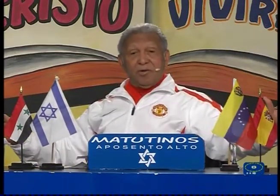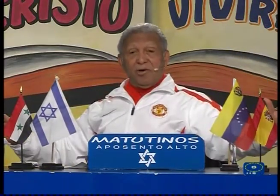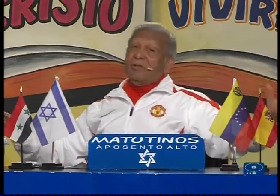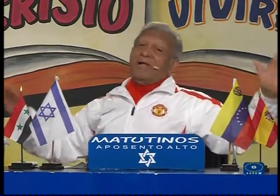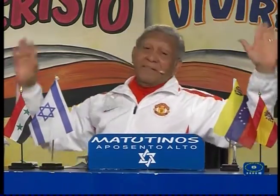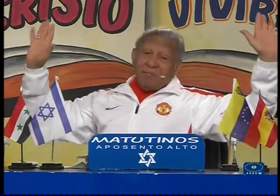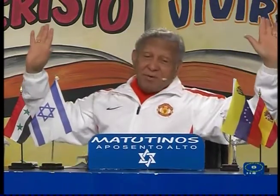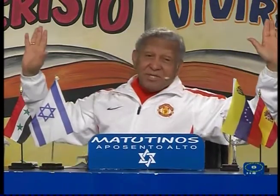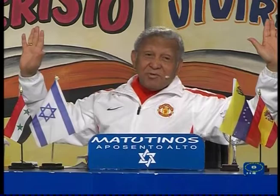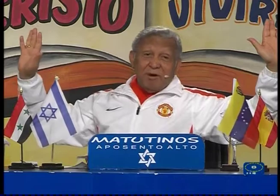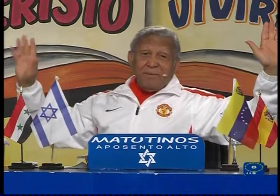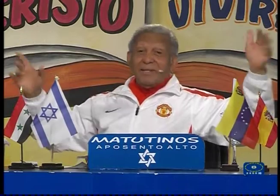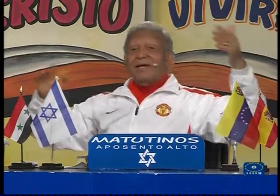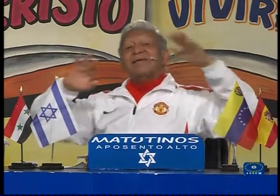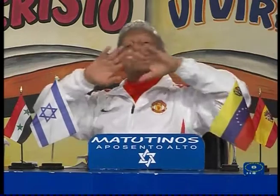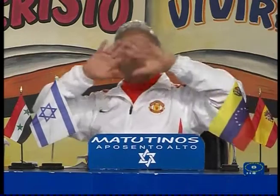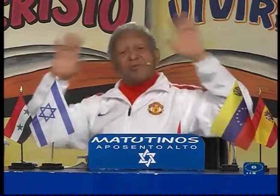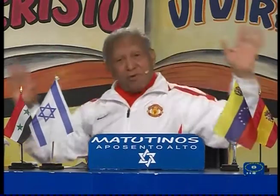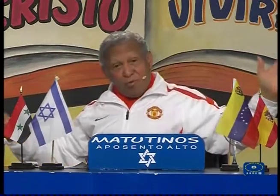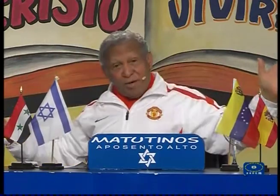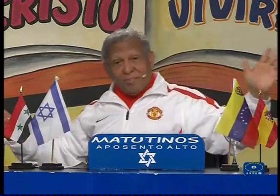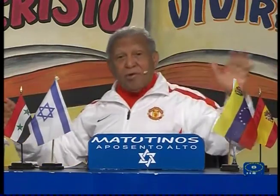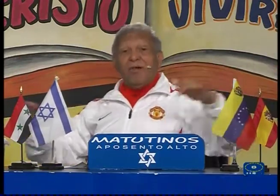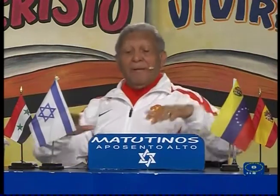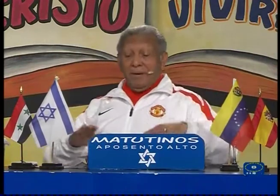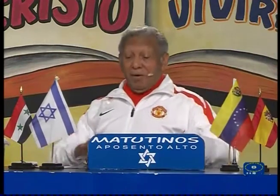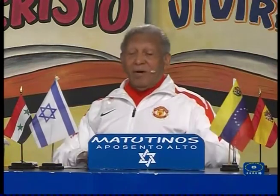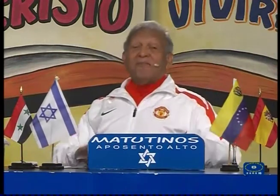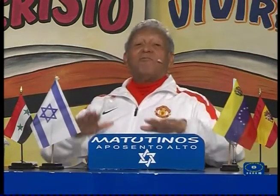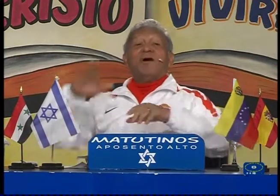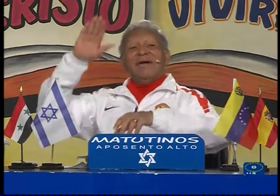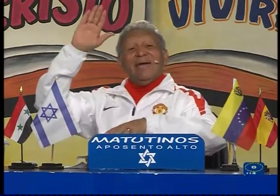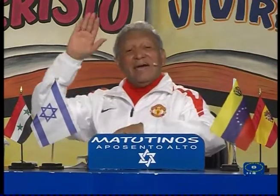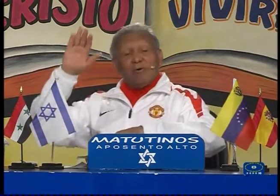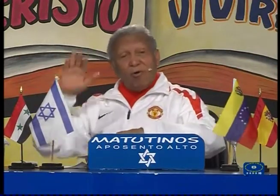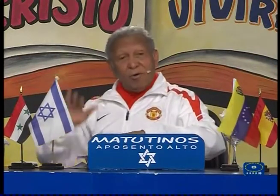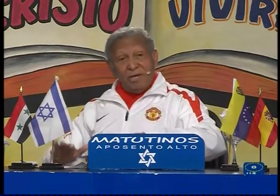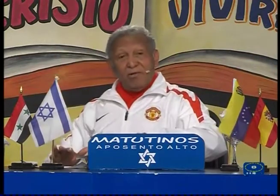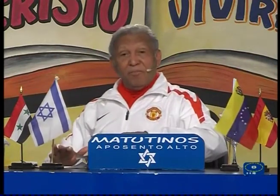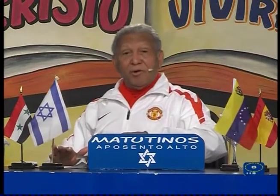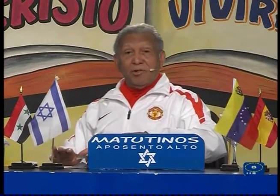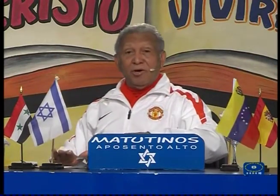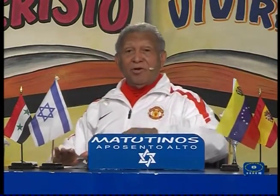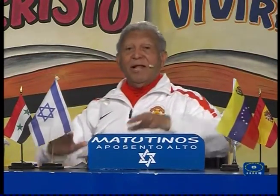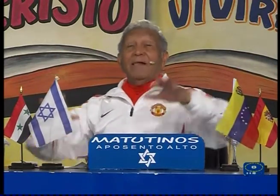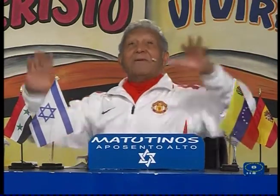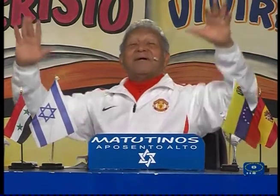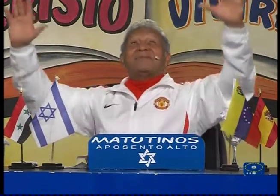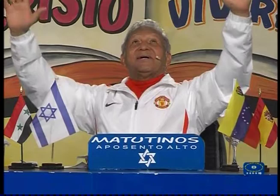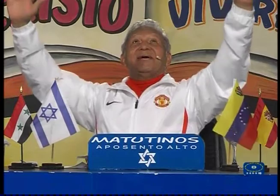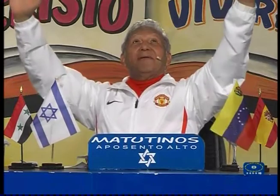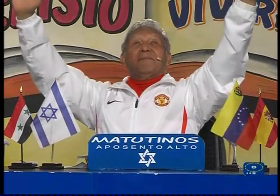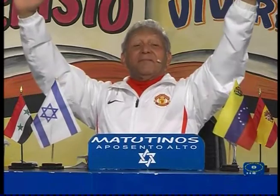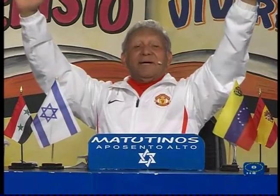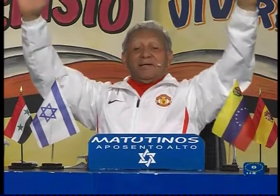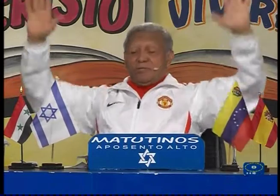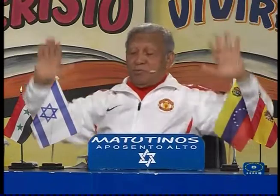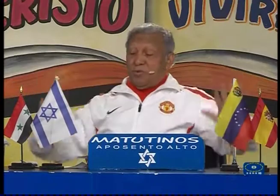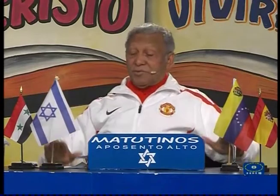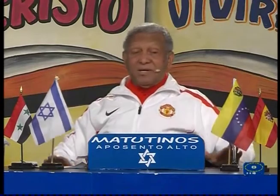escogido por Dios. Después se echó a perder, ese es otro cuento. Pero él fue escogido por Dios para ser